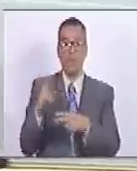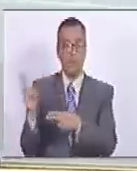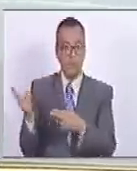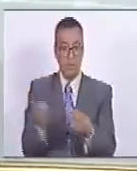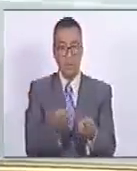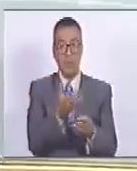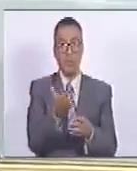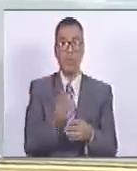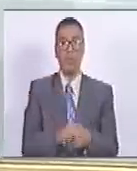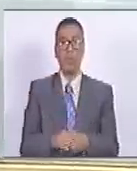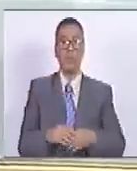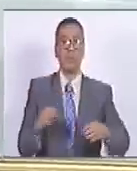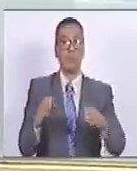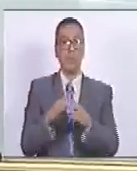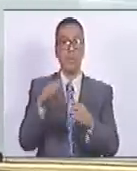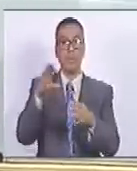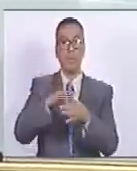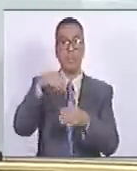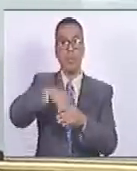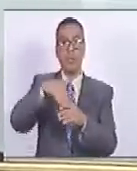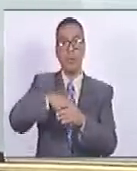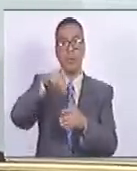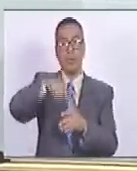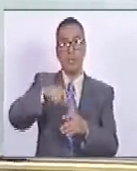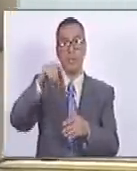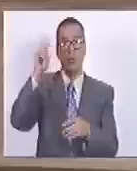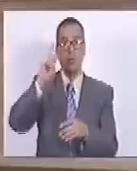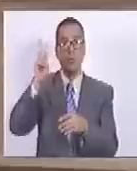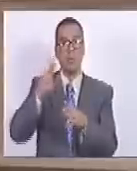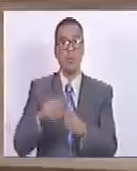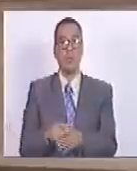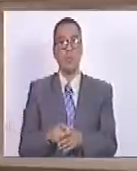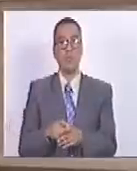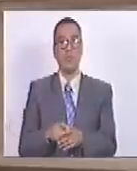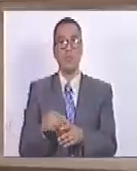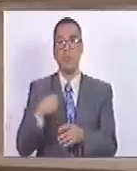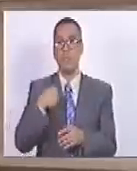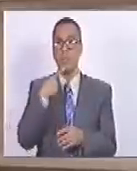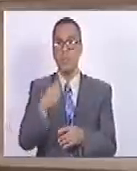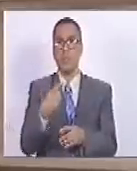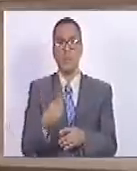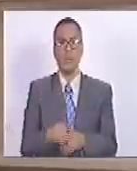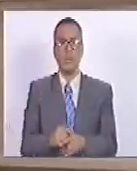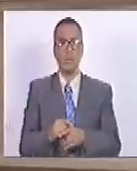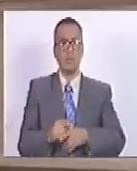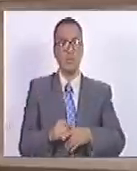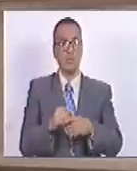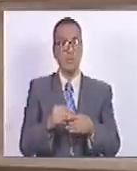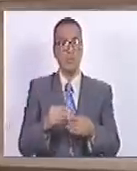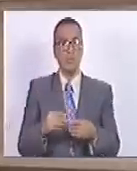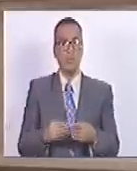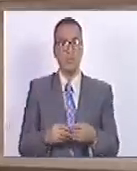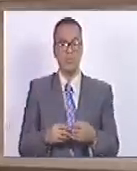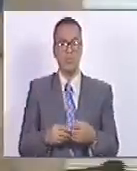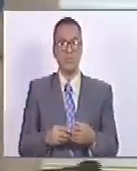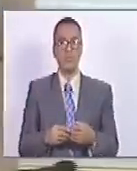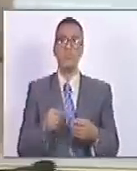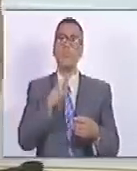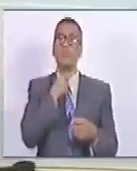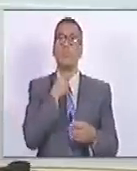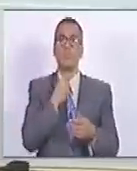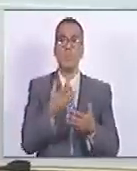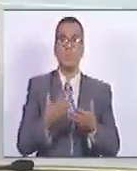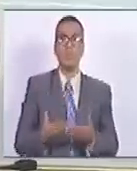invitados por el Consejo Nacional Electoral de Venezuela, que se les dio el correspondiente placer por